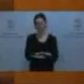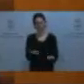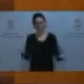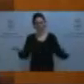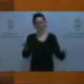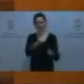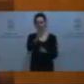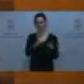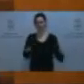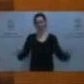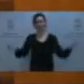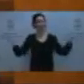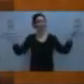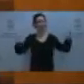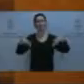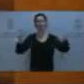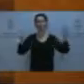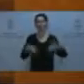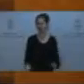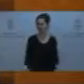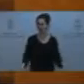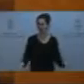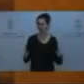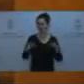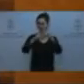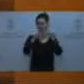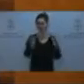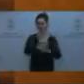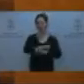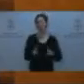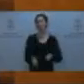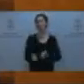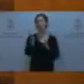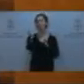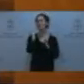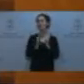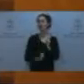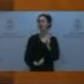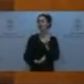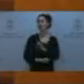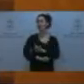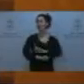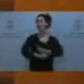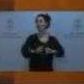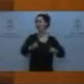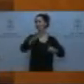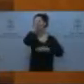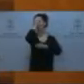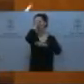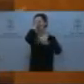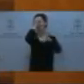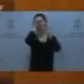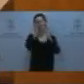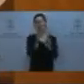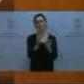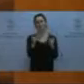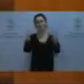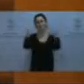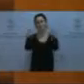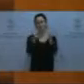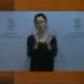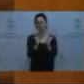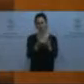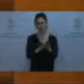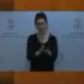no confían en los asturianos en general y no confían en los pescadores en particular. Y creen que irán a las cuencas salmoneras